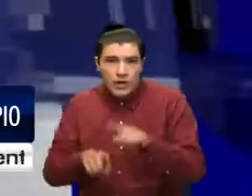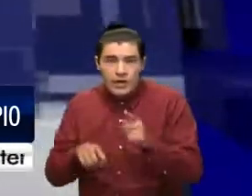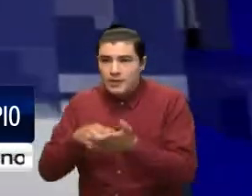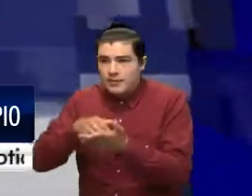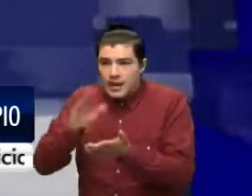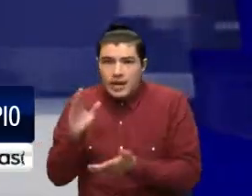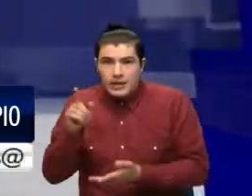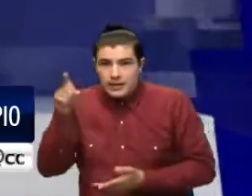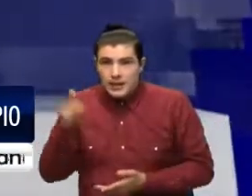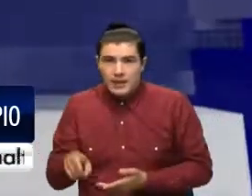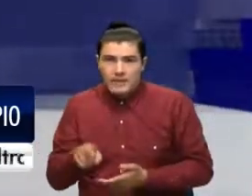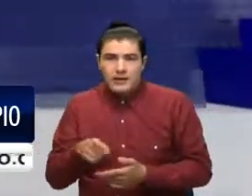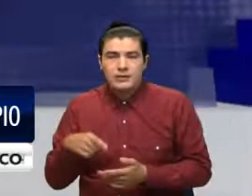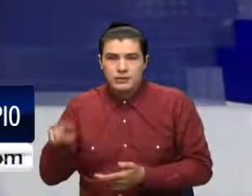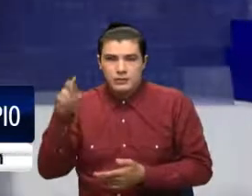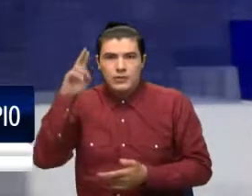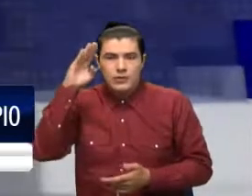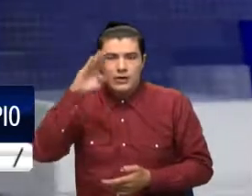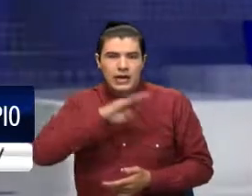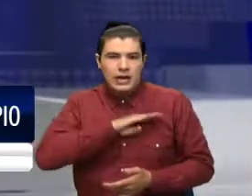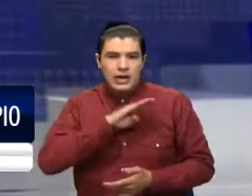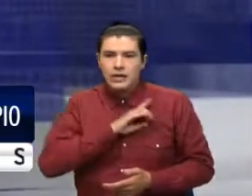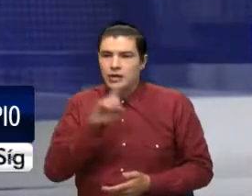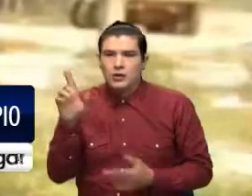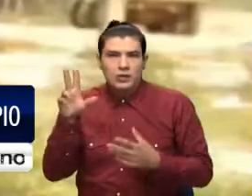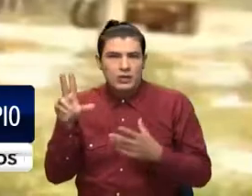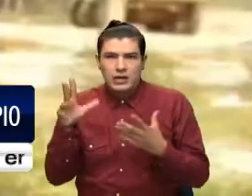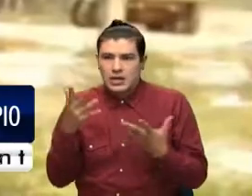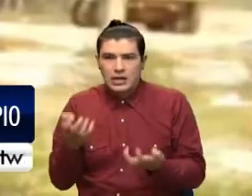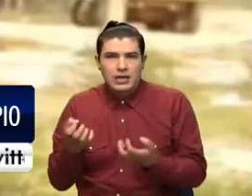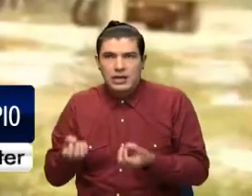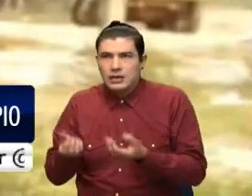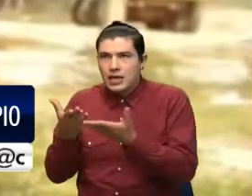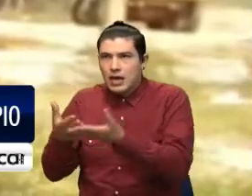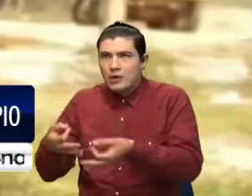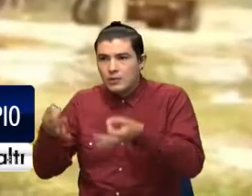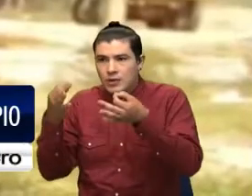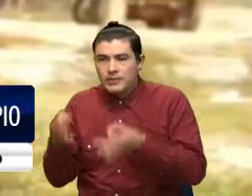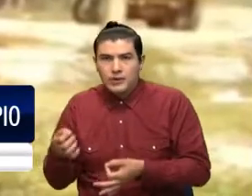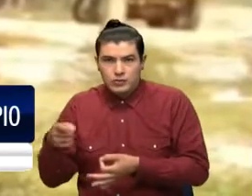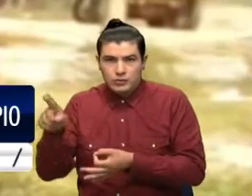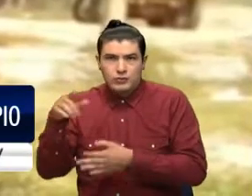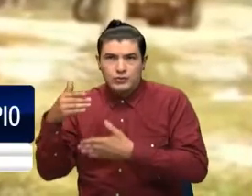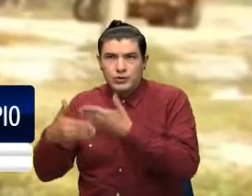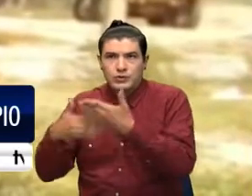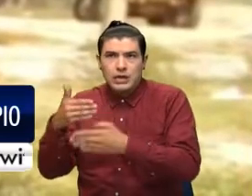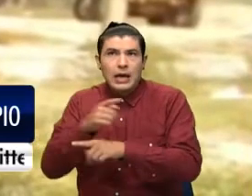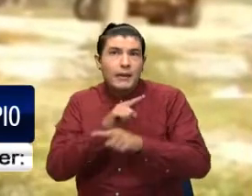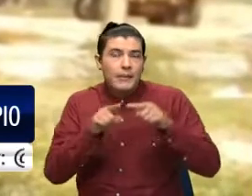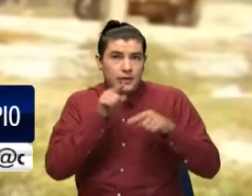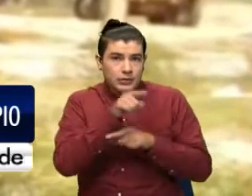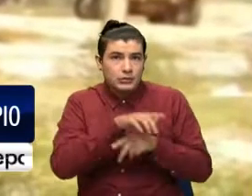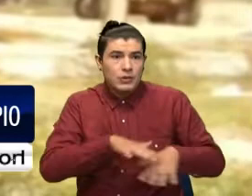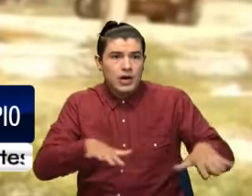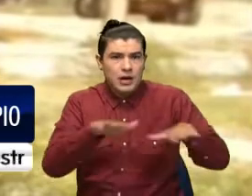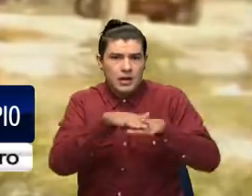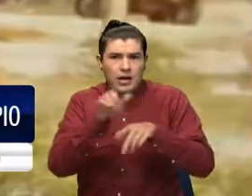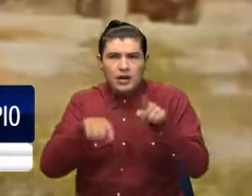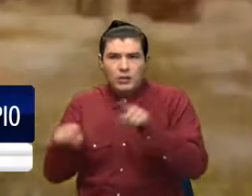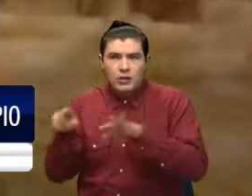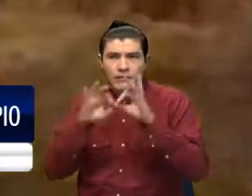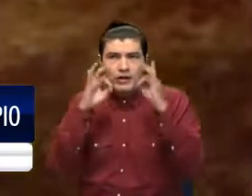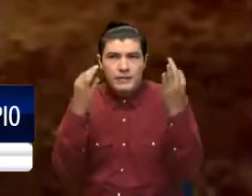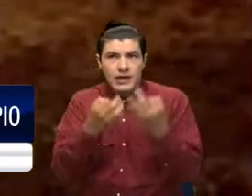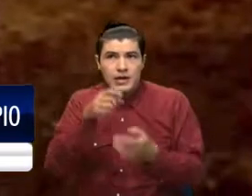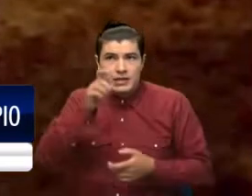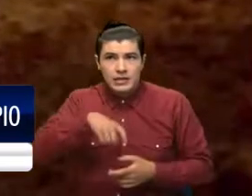que no han querido darle cumplimiento a dicho desalojo. No obstante, para la alcaldía en la zona en mención hay familias que requieren la